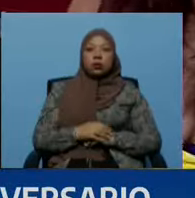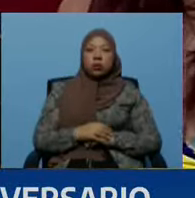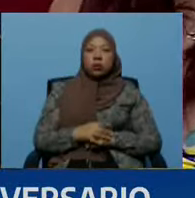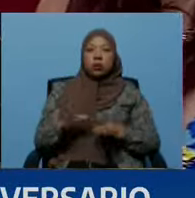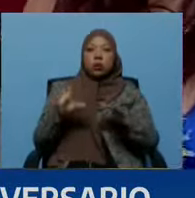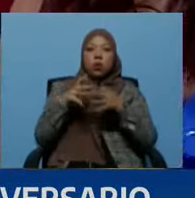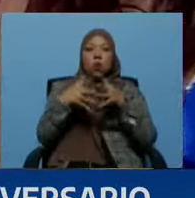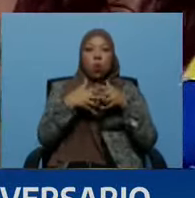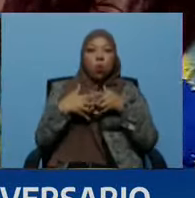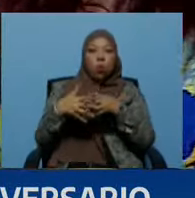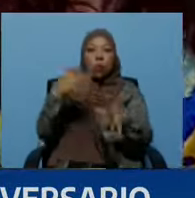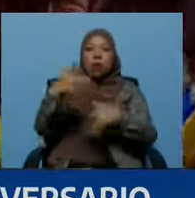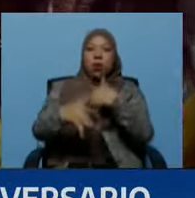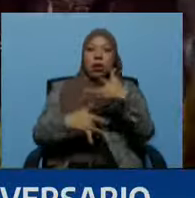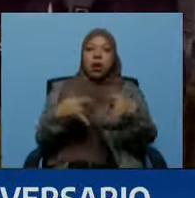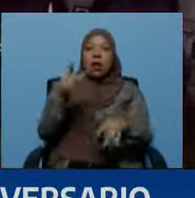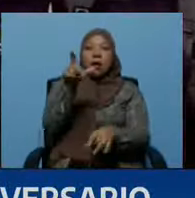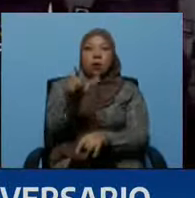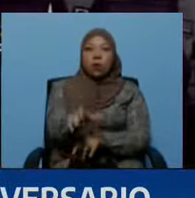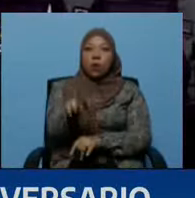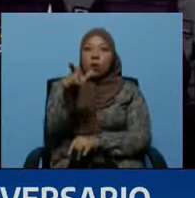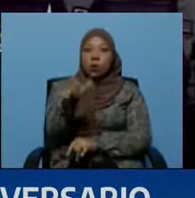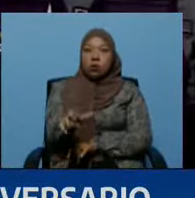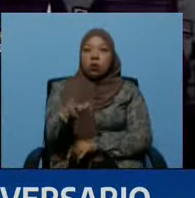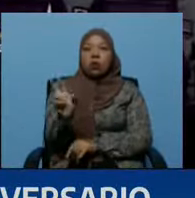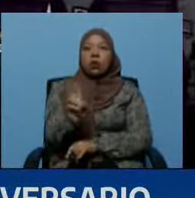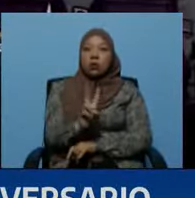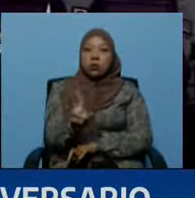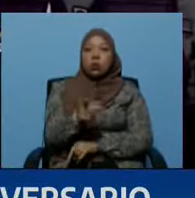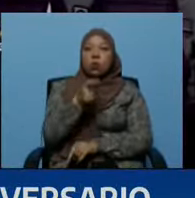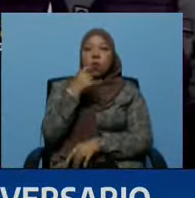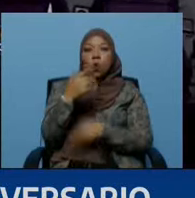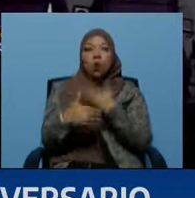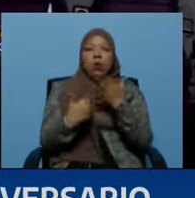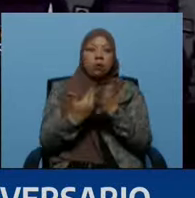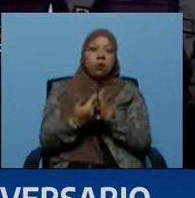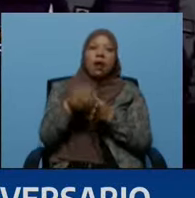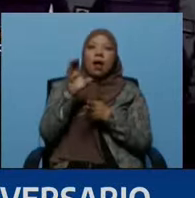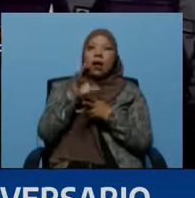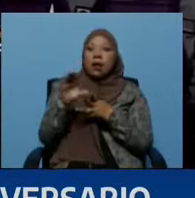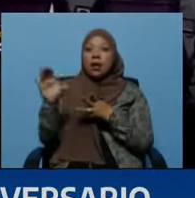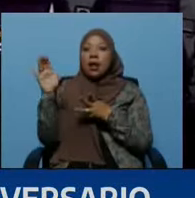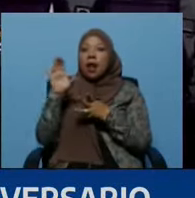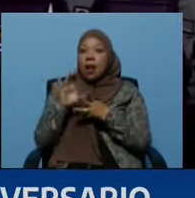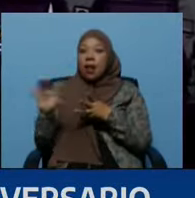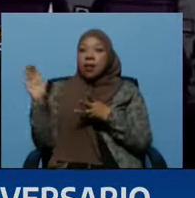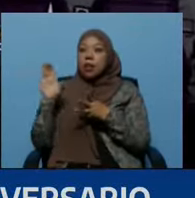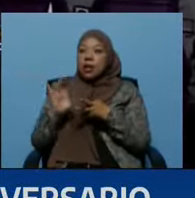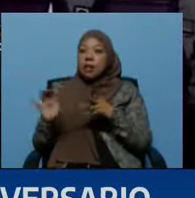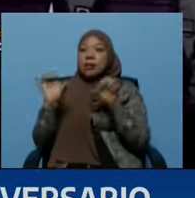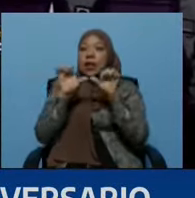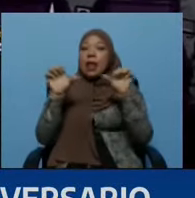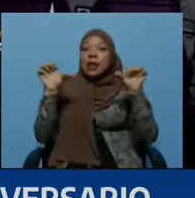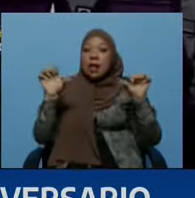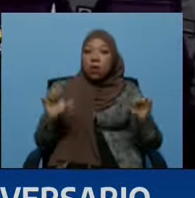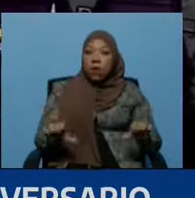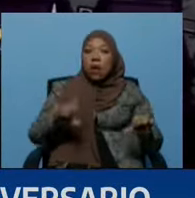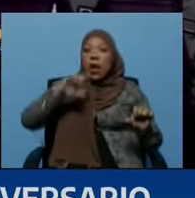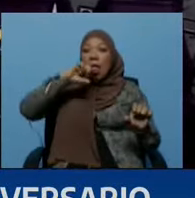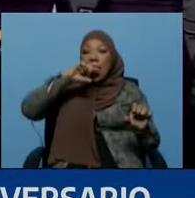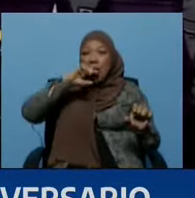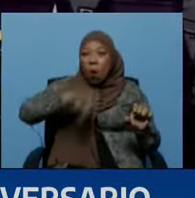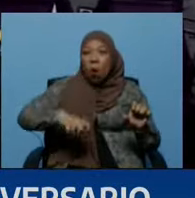una emboscada imperialista que tiene características fascistas, llena de odio,